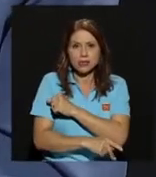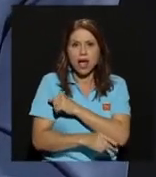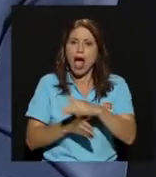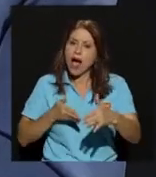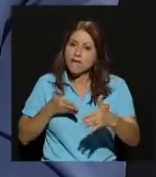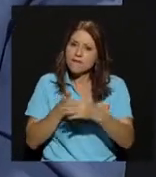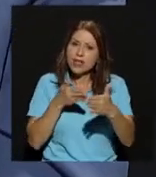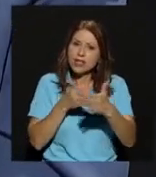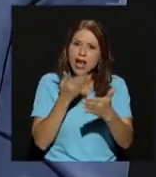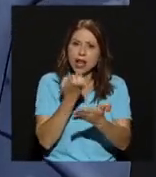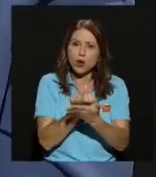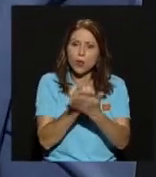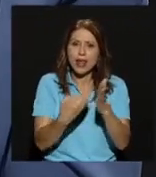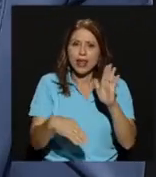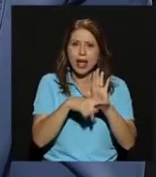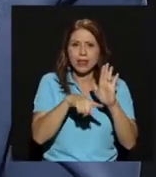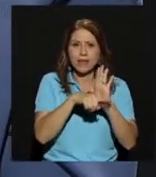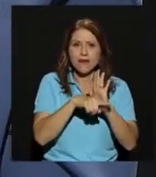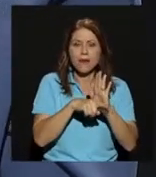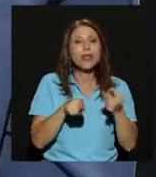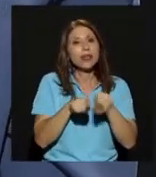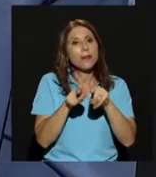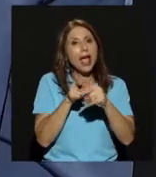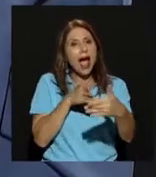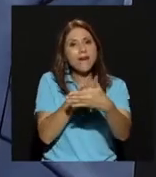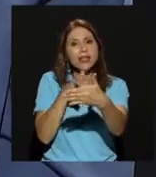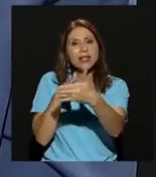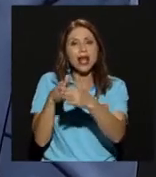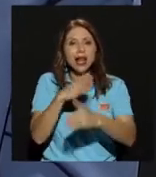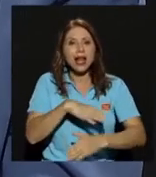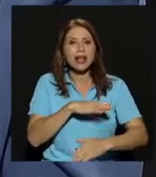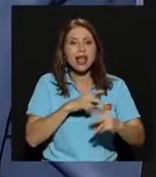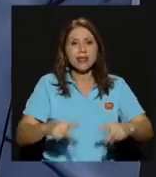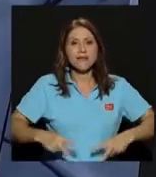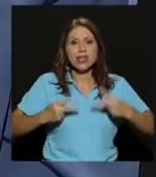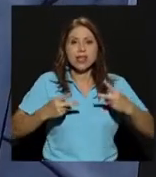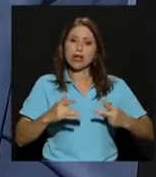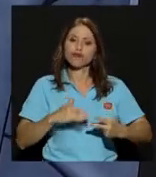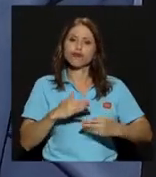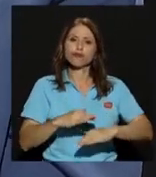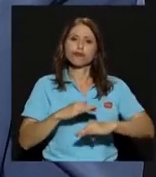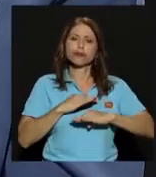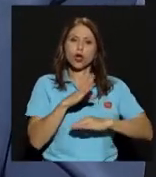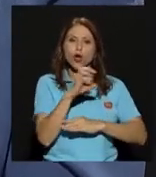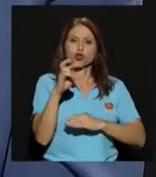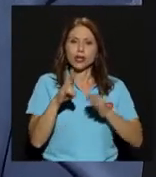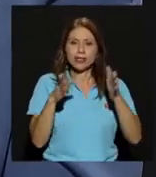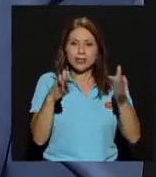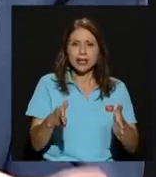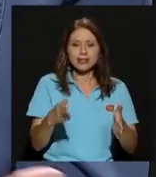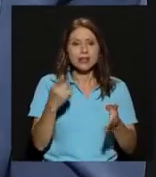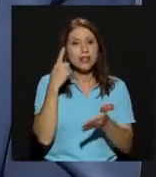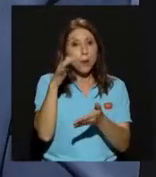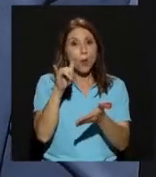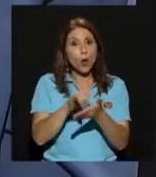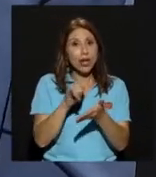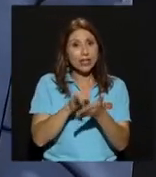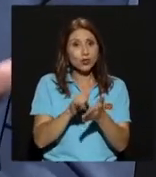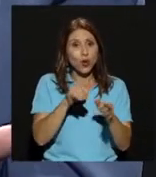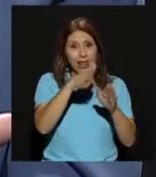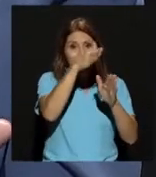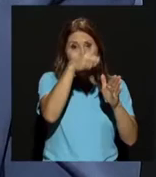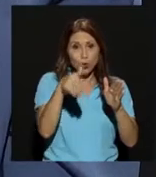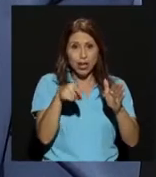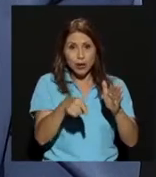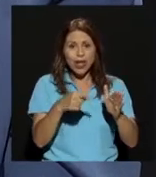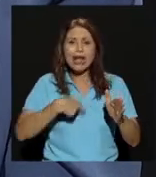y por ende afectar la calidad de vida y el bienestar de los costarricenses por eso es que desde la contraloría hemos